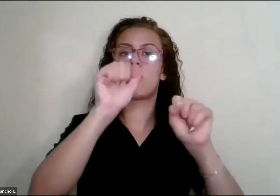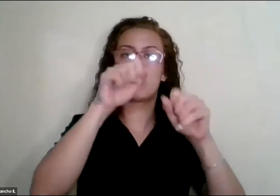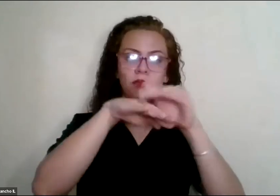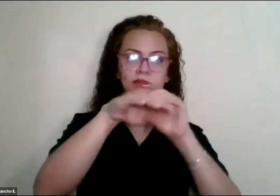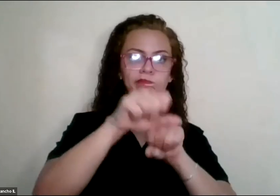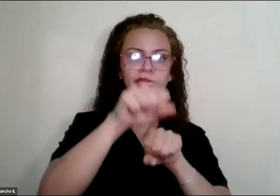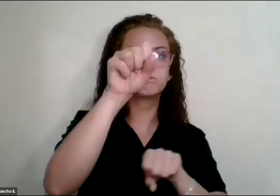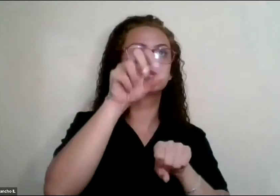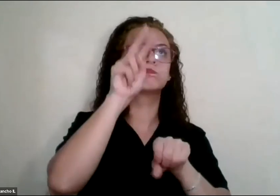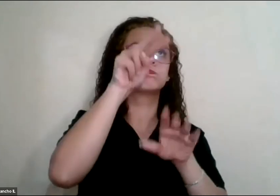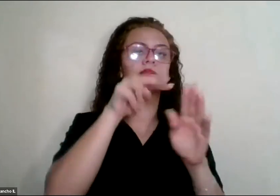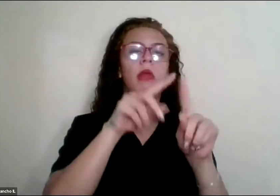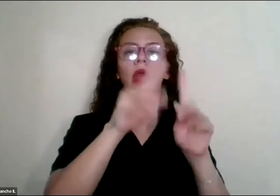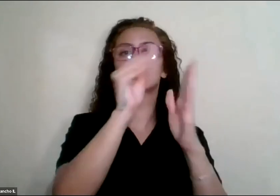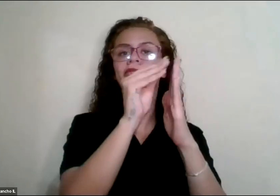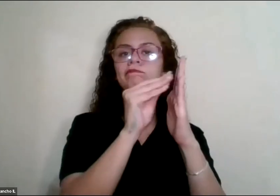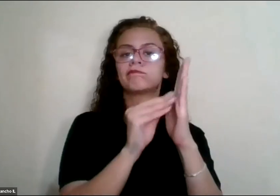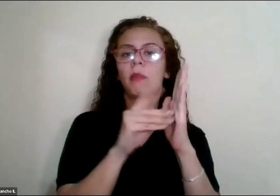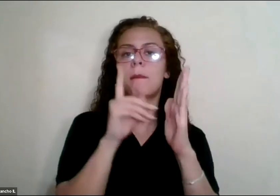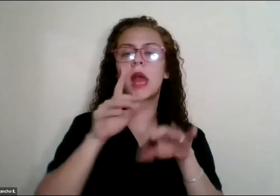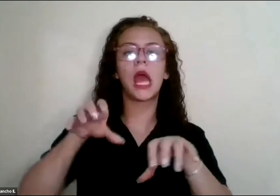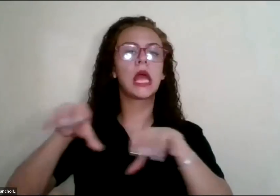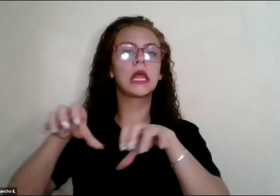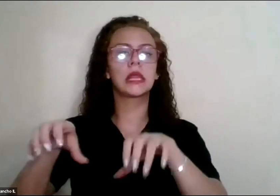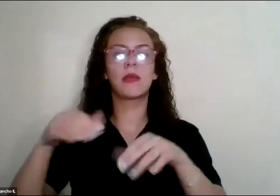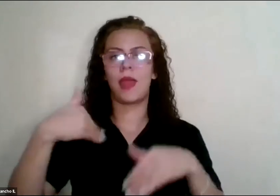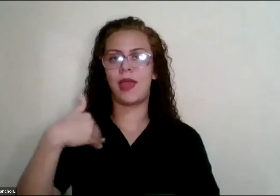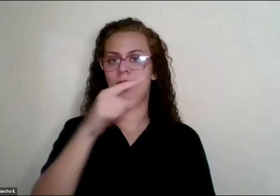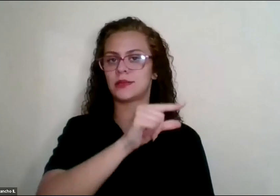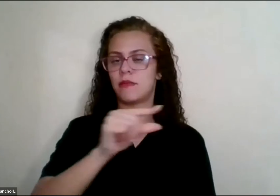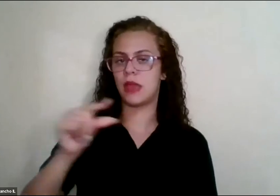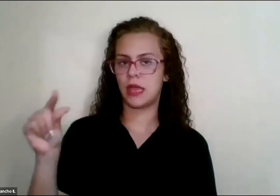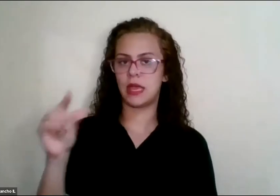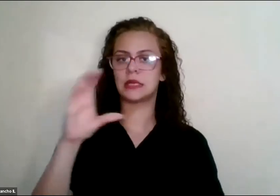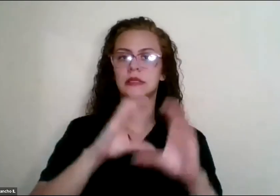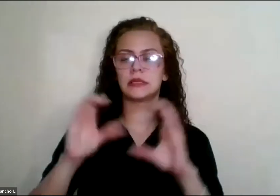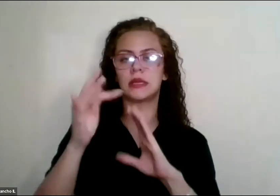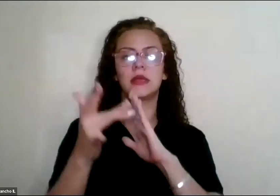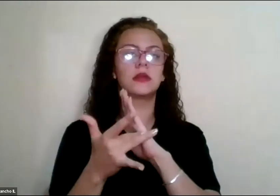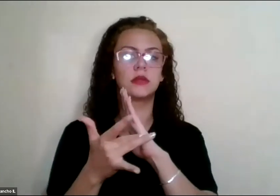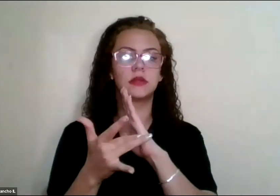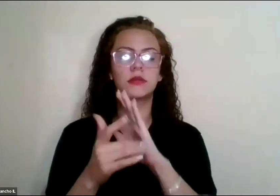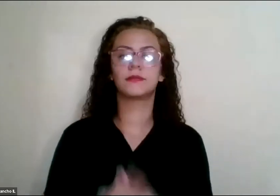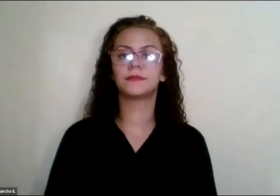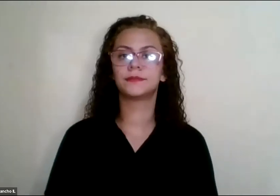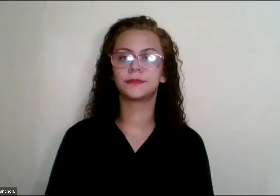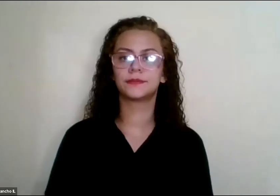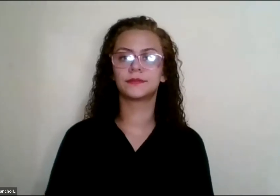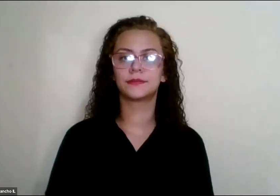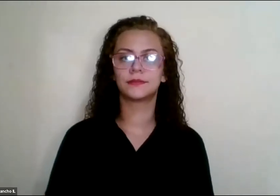en las diferentes actividades que tendremos durante toda la Semana de la Ciencia y la Tecnología.